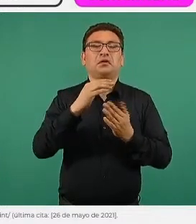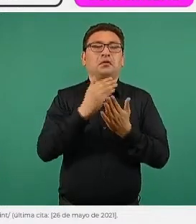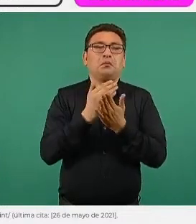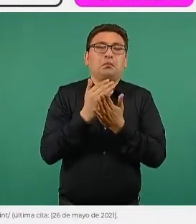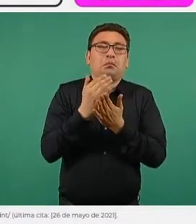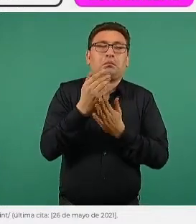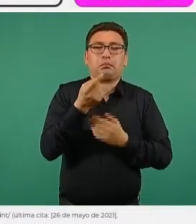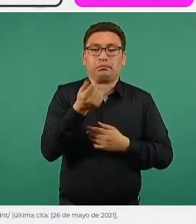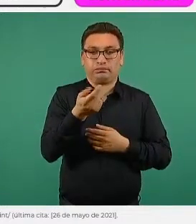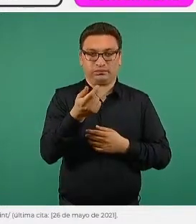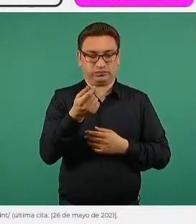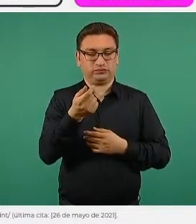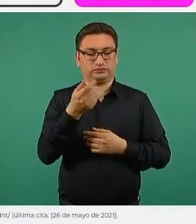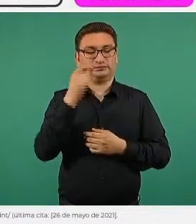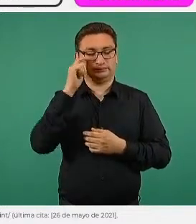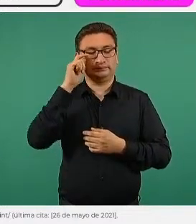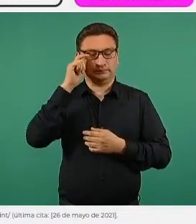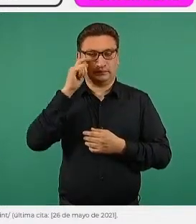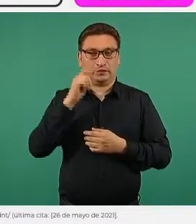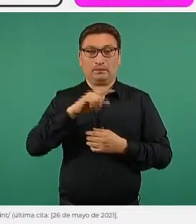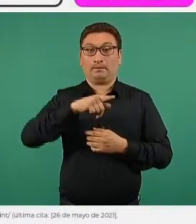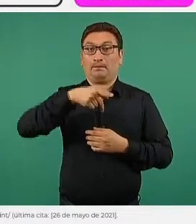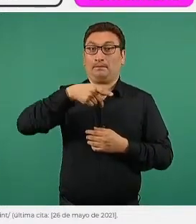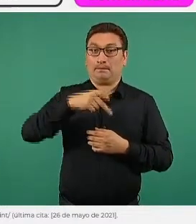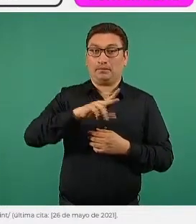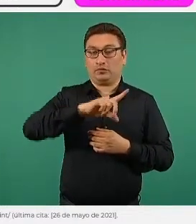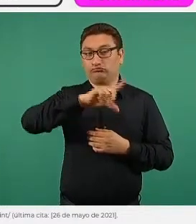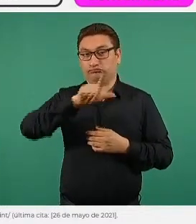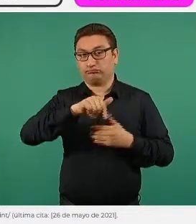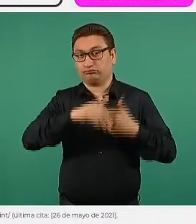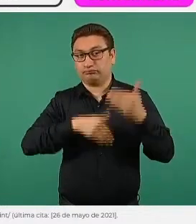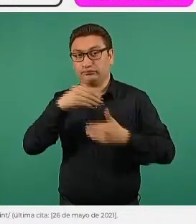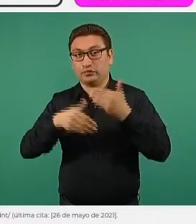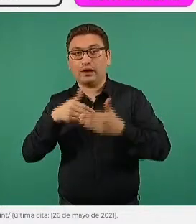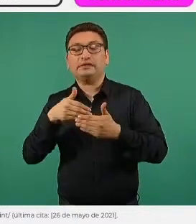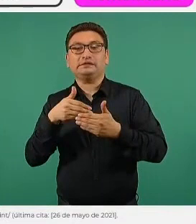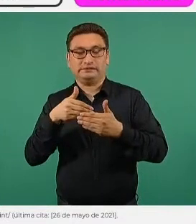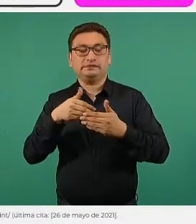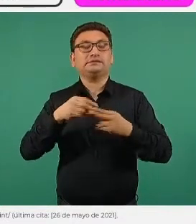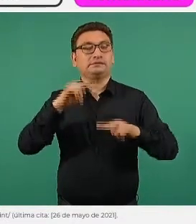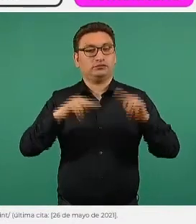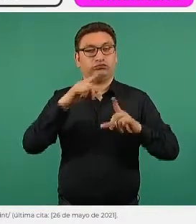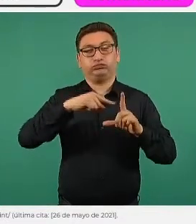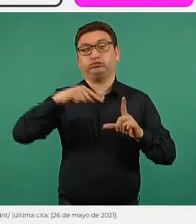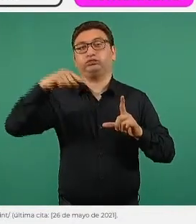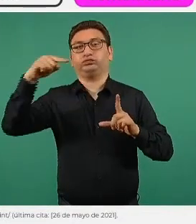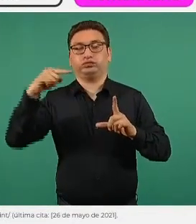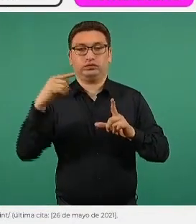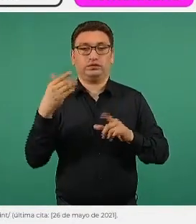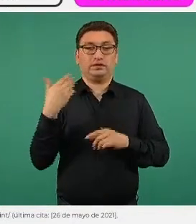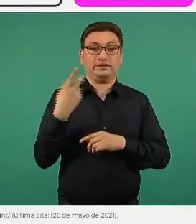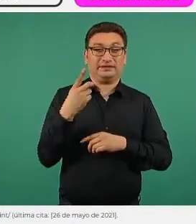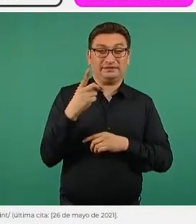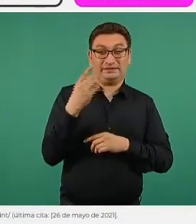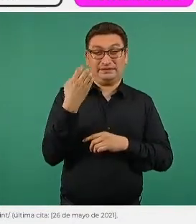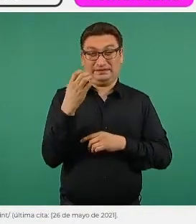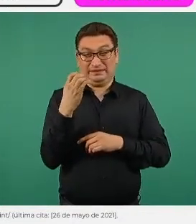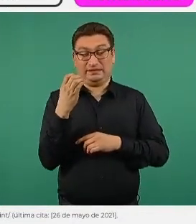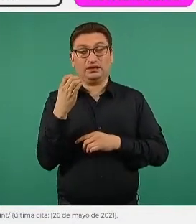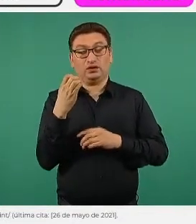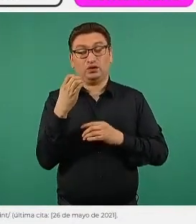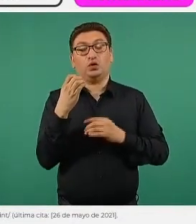incremento de casos, para que posteriormente también tuviera una situación de incremento a finales de diciembre y de enero,